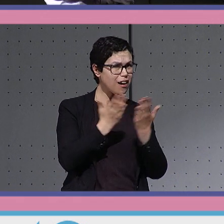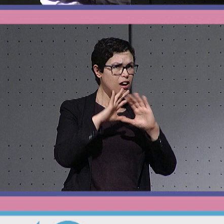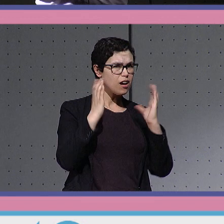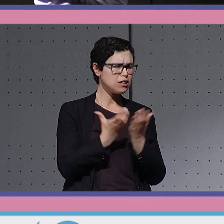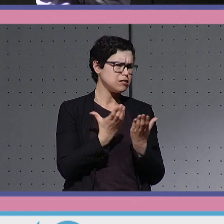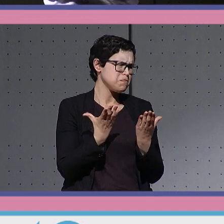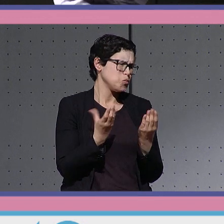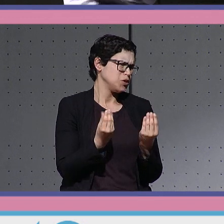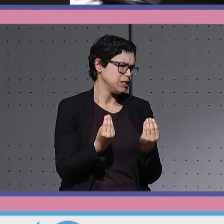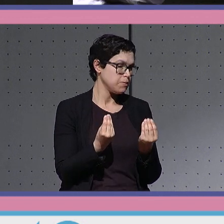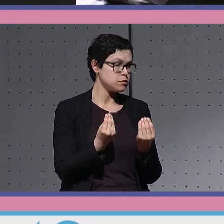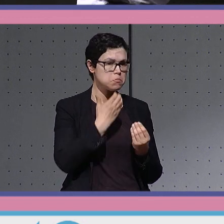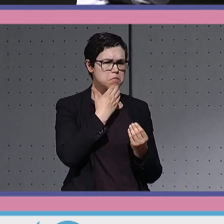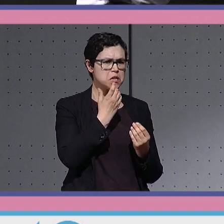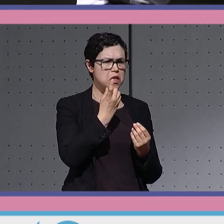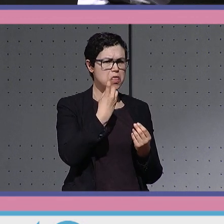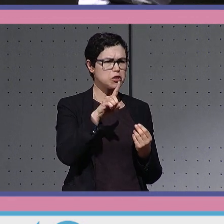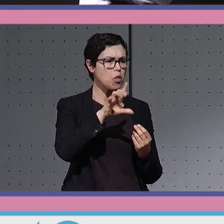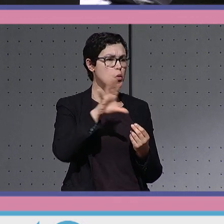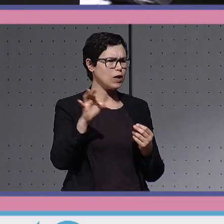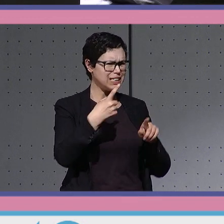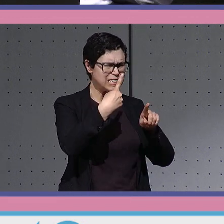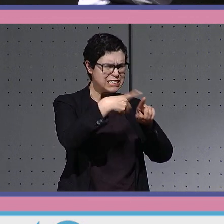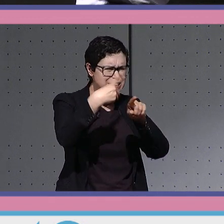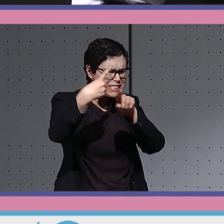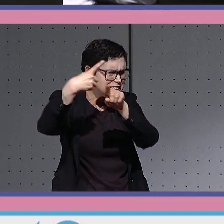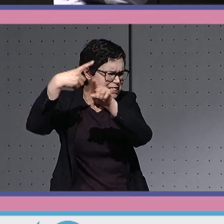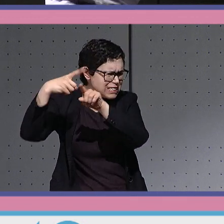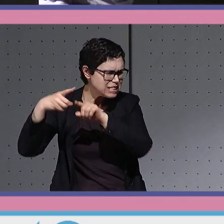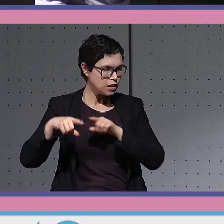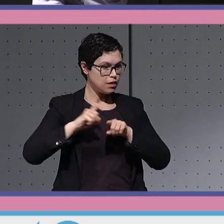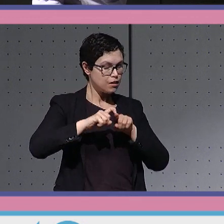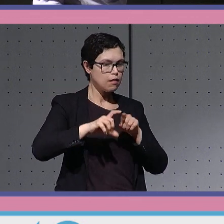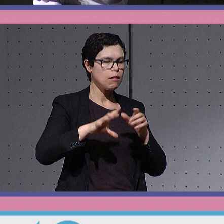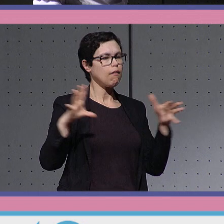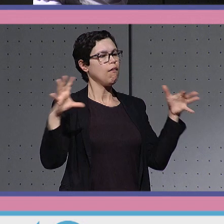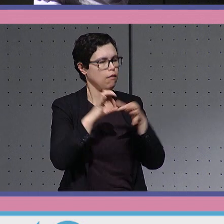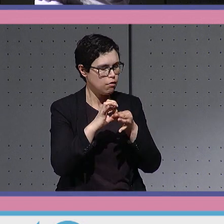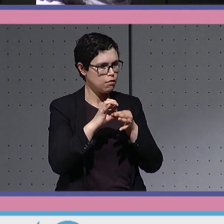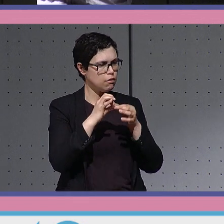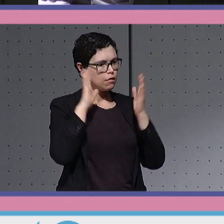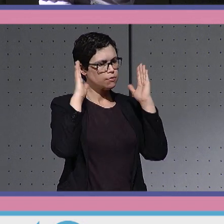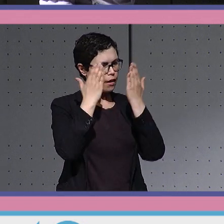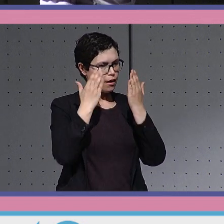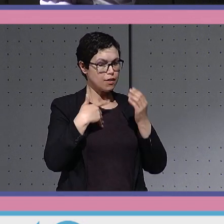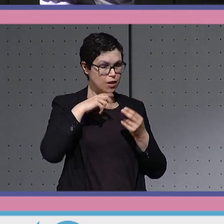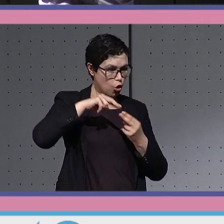de momento se han descrito más de 150 distintas, que están relacionadas con TEA y que pueden afectar a cualquier